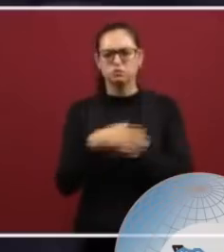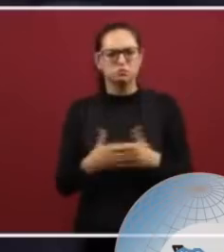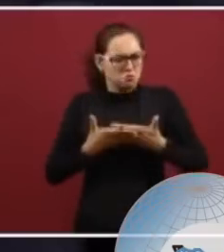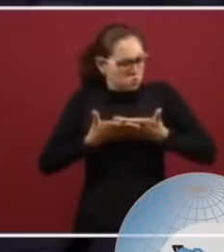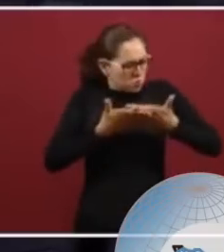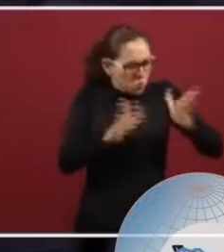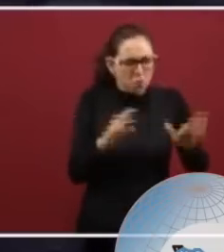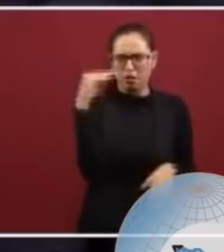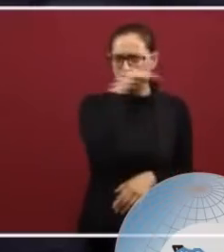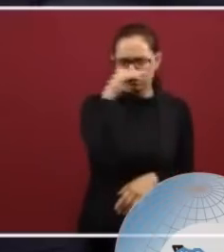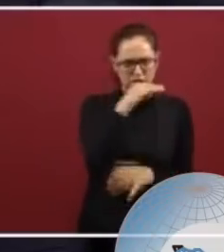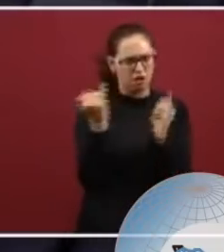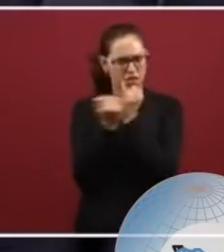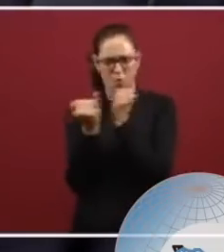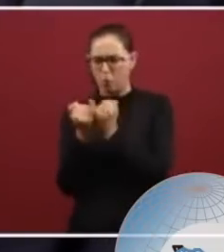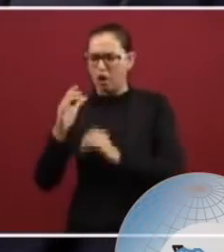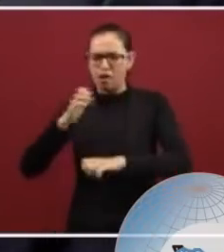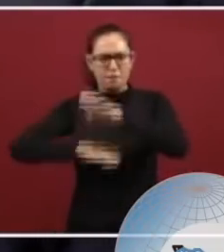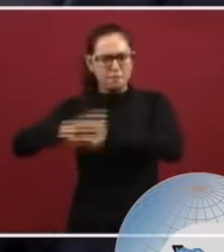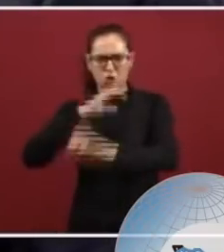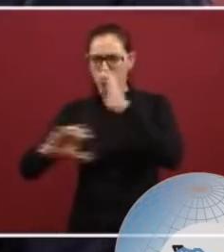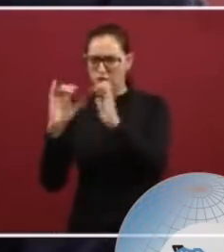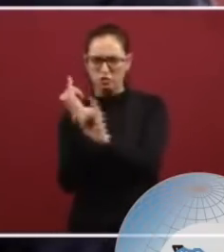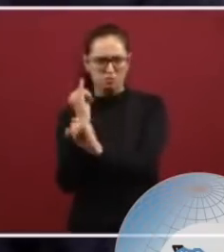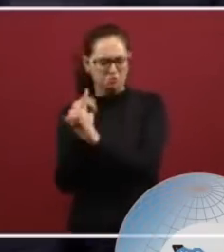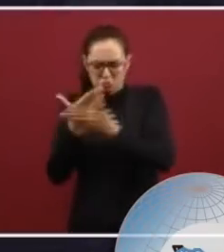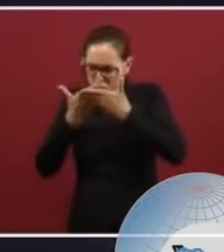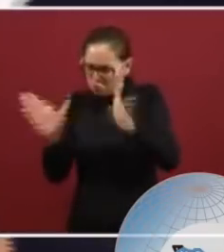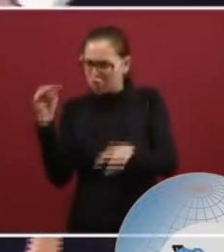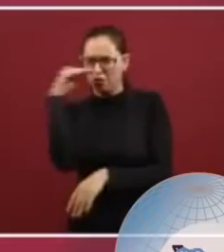pública, gratuita. Vamos a buscar